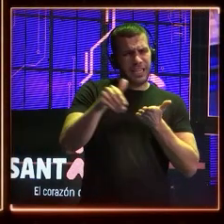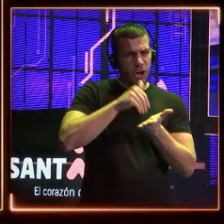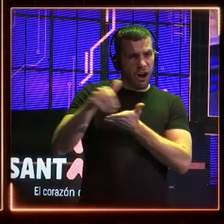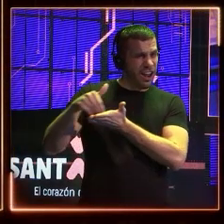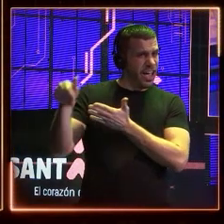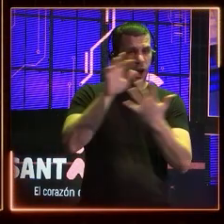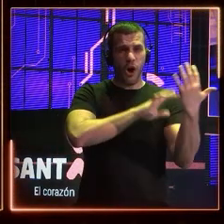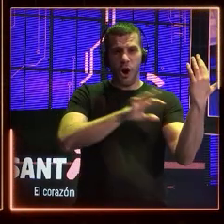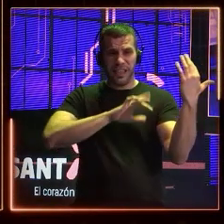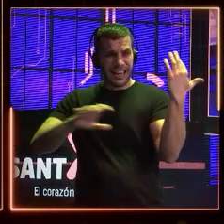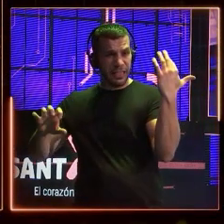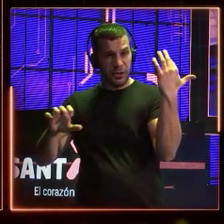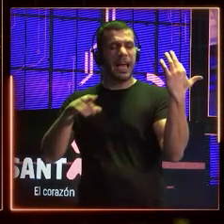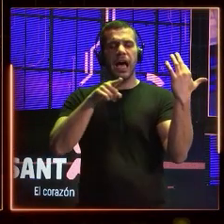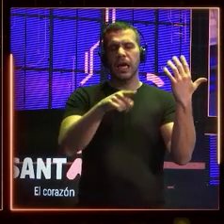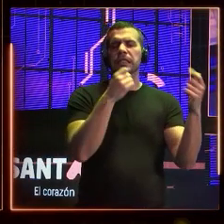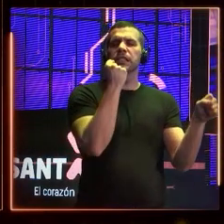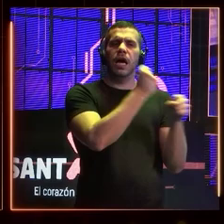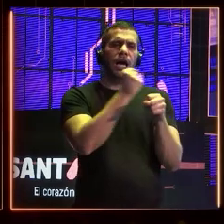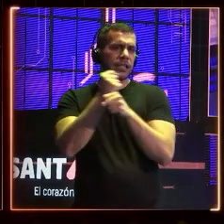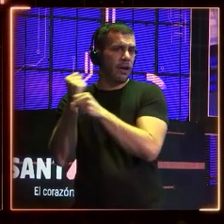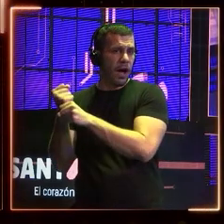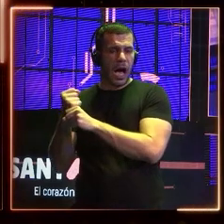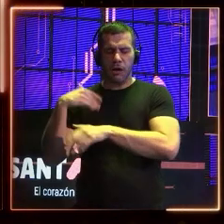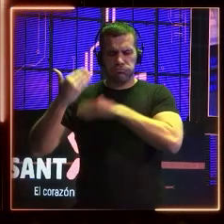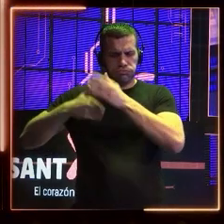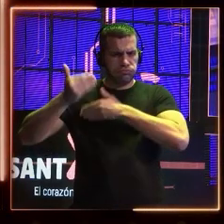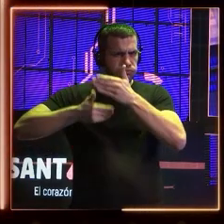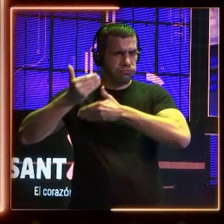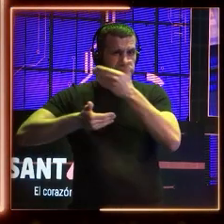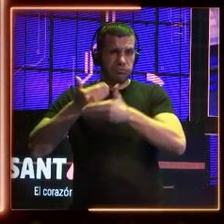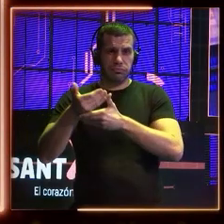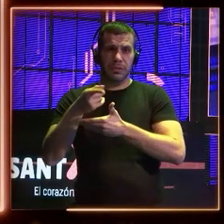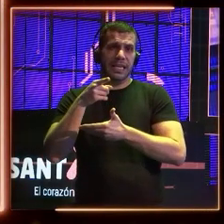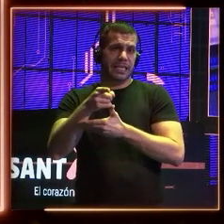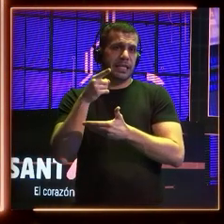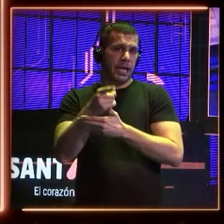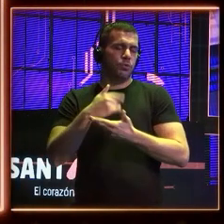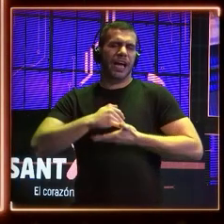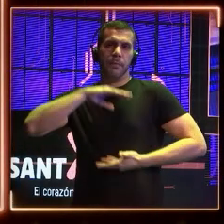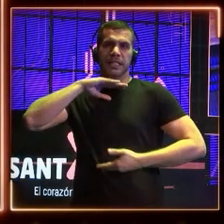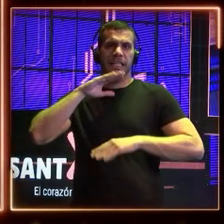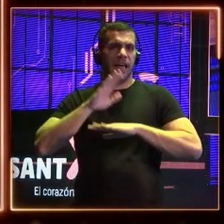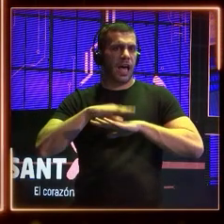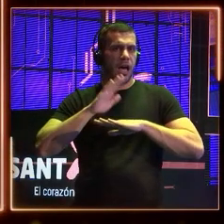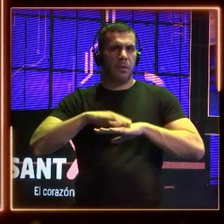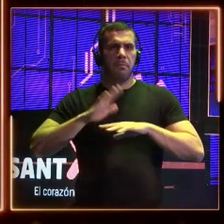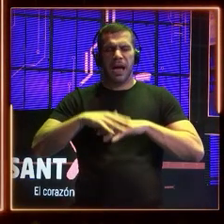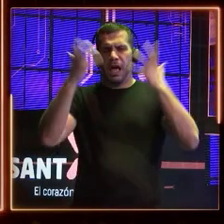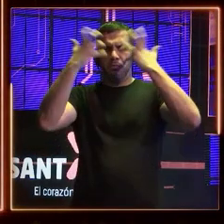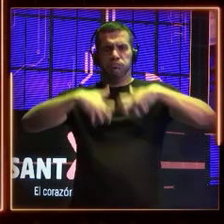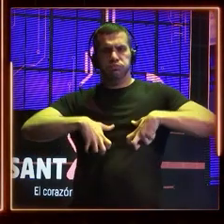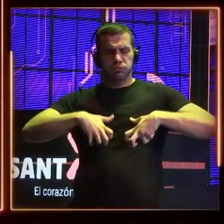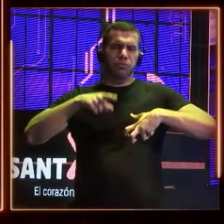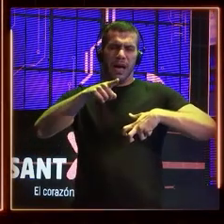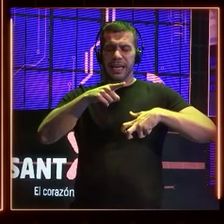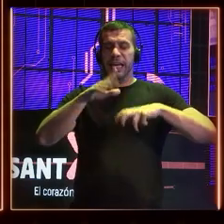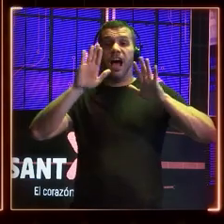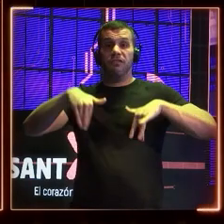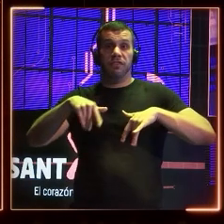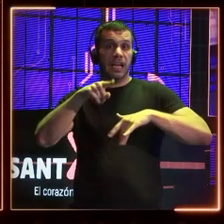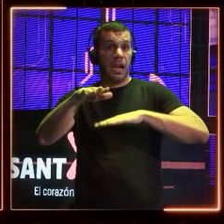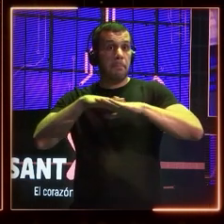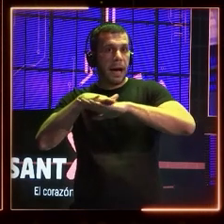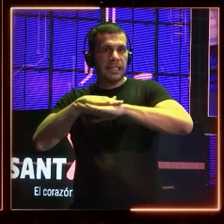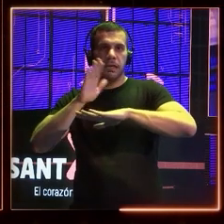trabajar de forma consistente y de producir esa capacidad de supercomputación que alimenta la Inteligencia artificial y que alimenta el resto de